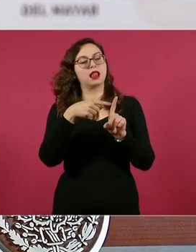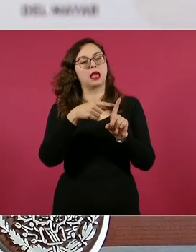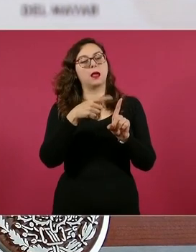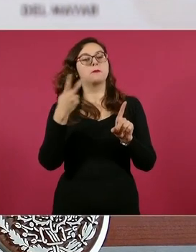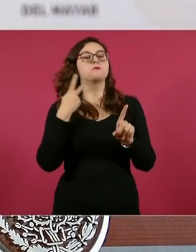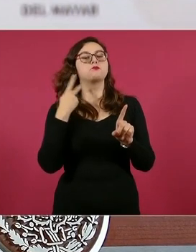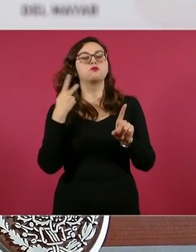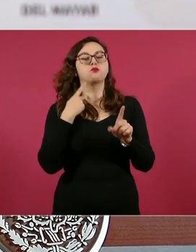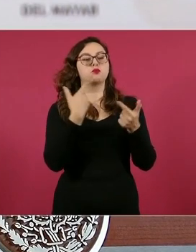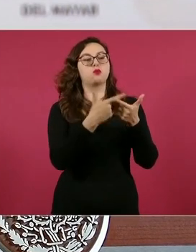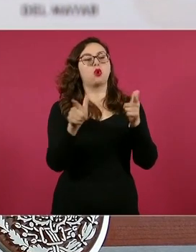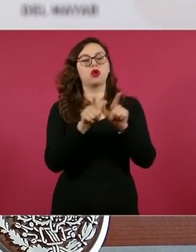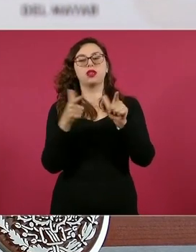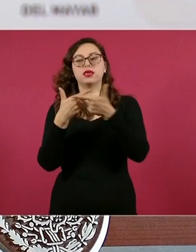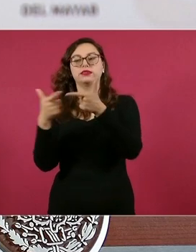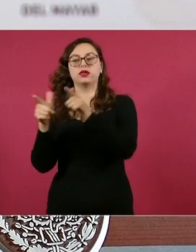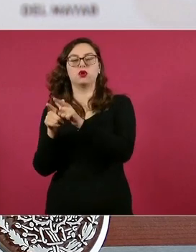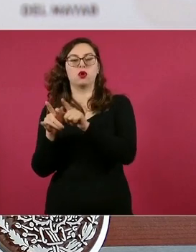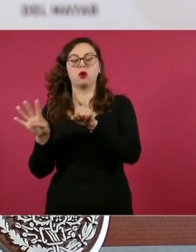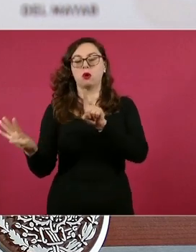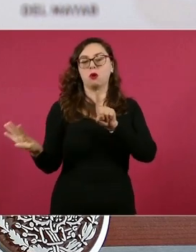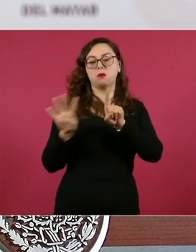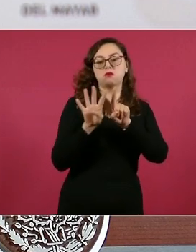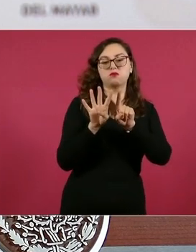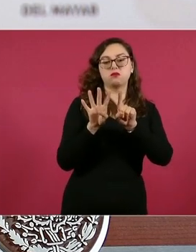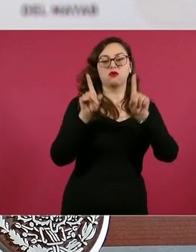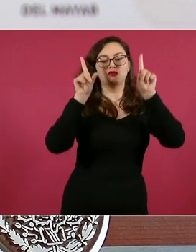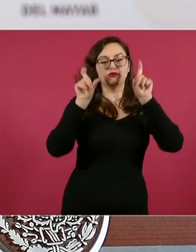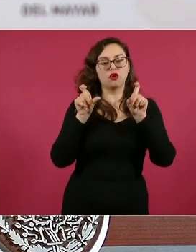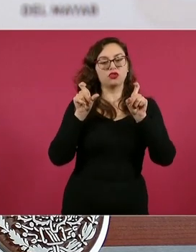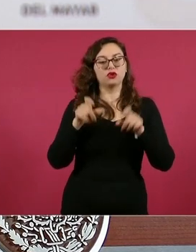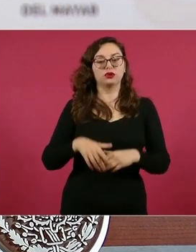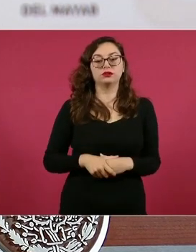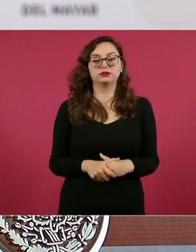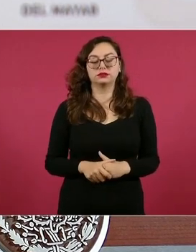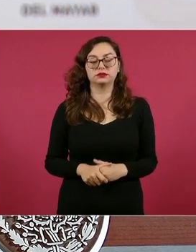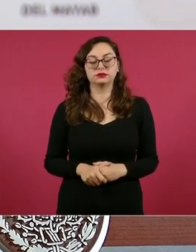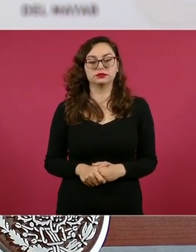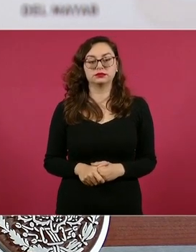dirigentes de los partidos de opos de